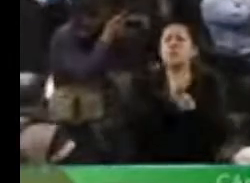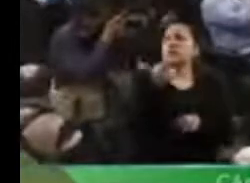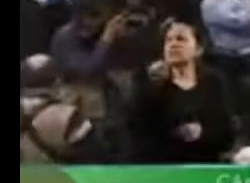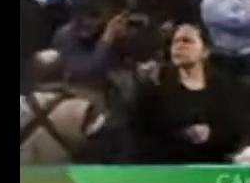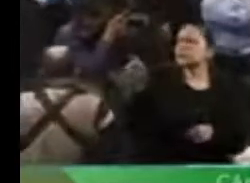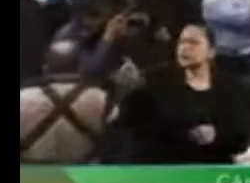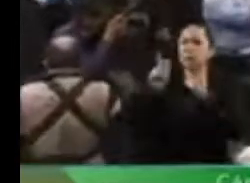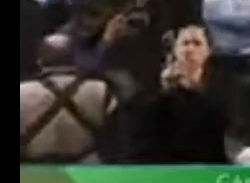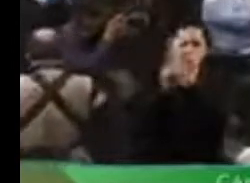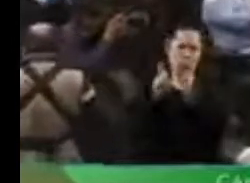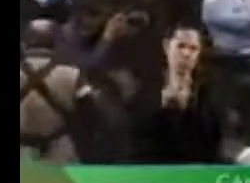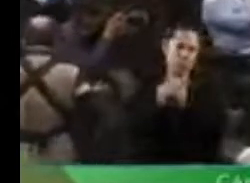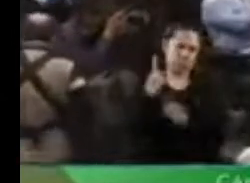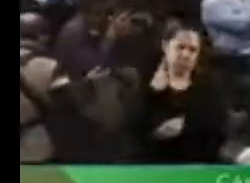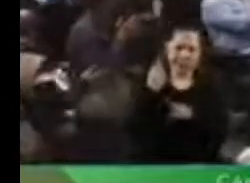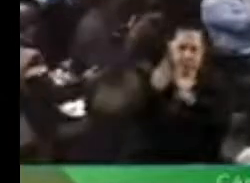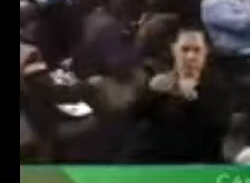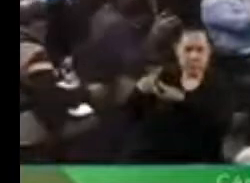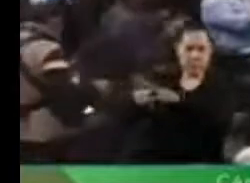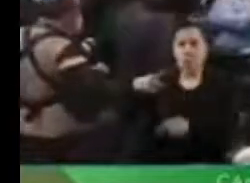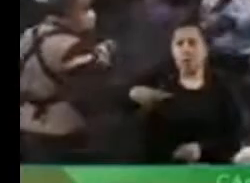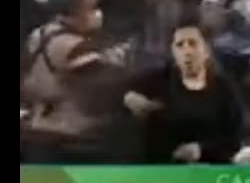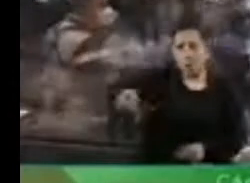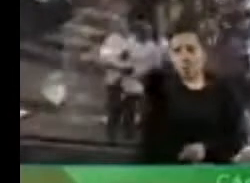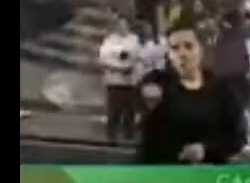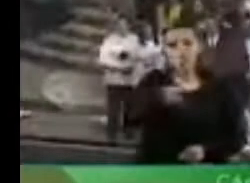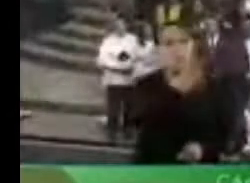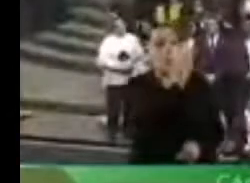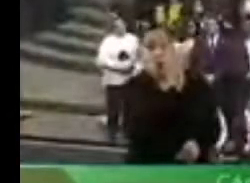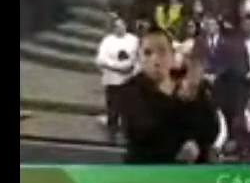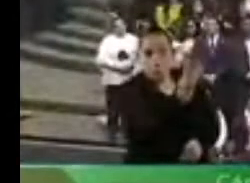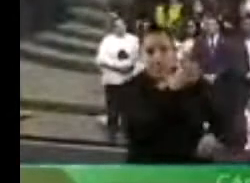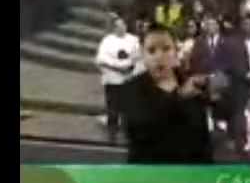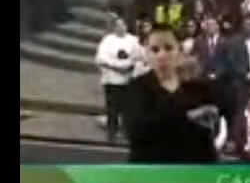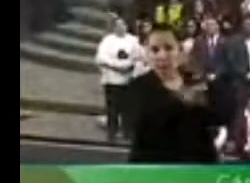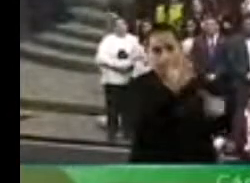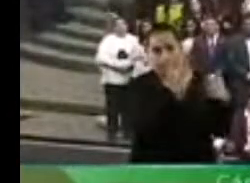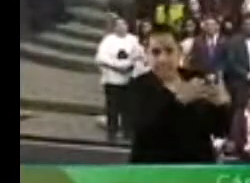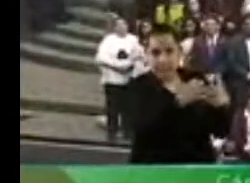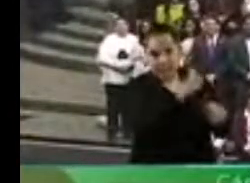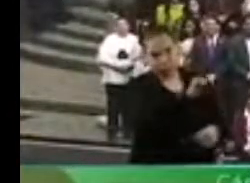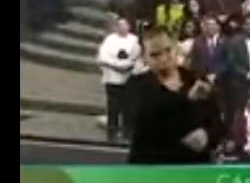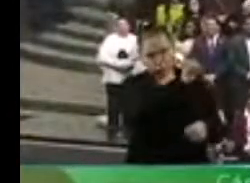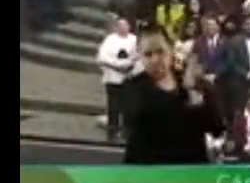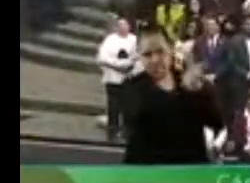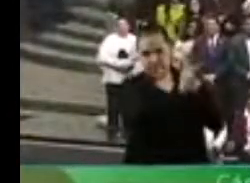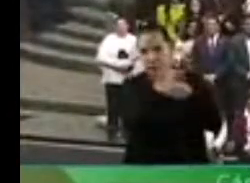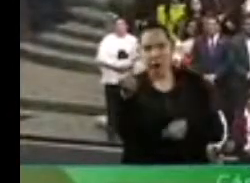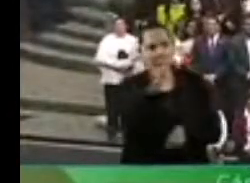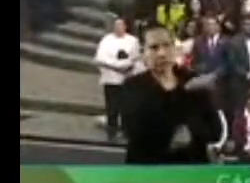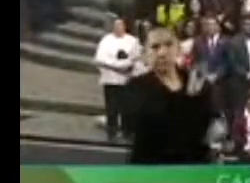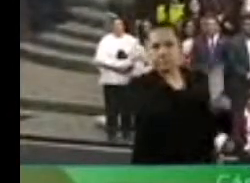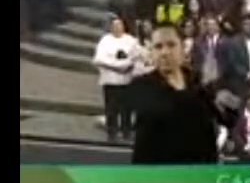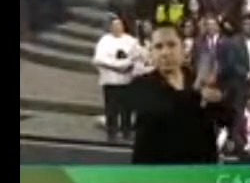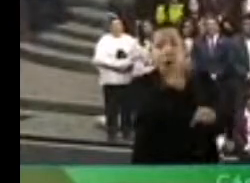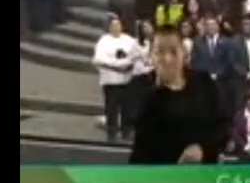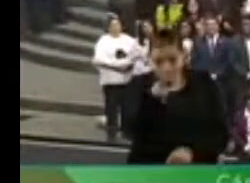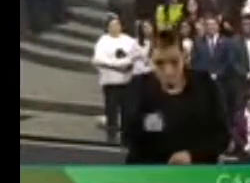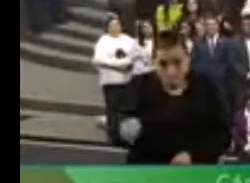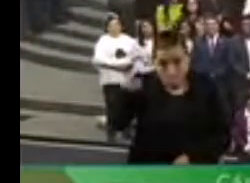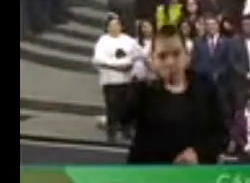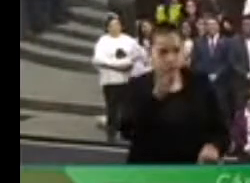de 4 empresas extranjeras. No vienen a defender el medio ambiente, no vienen a defender